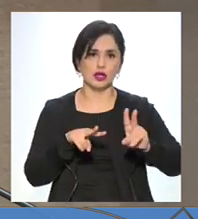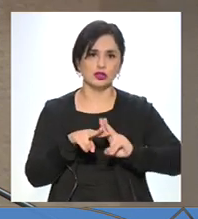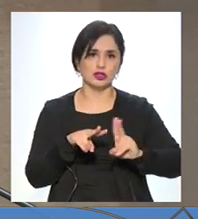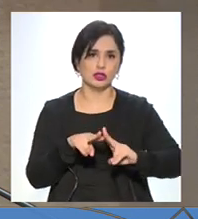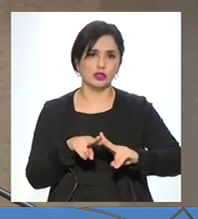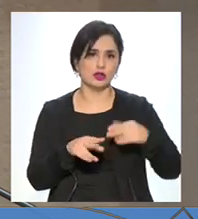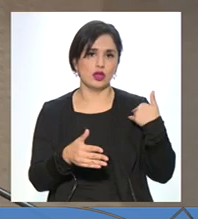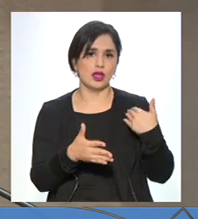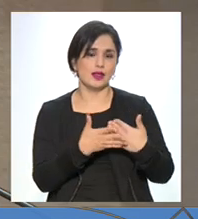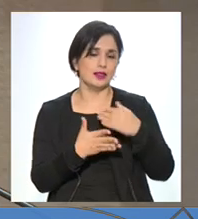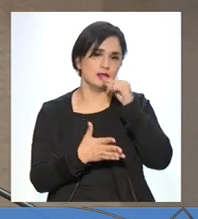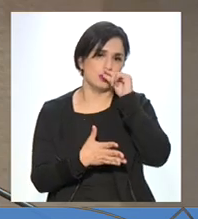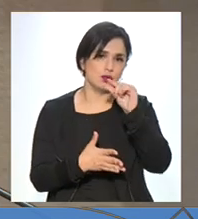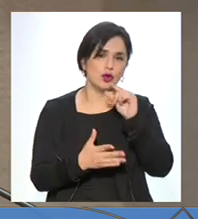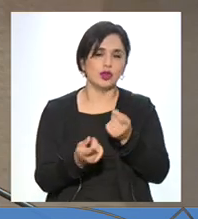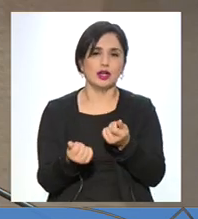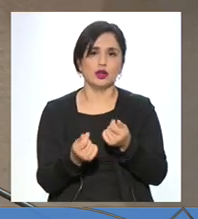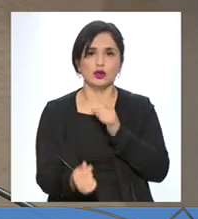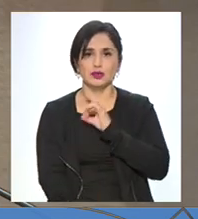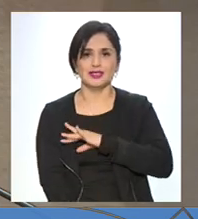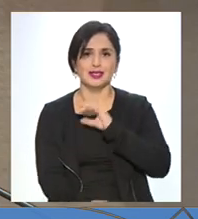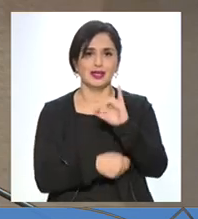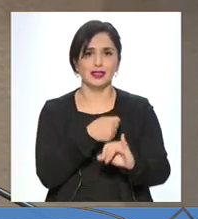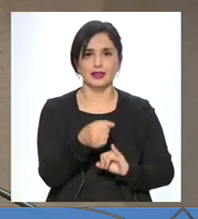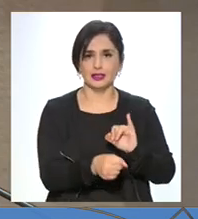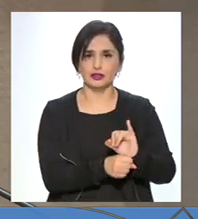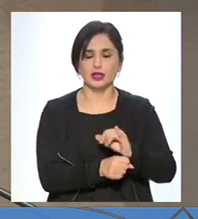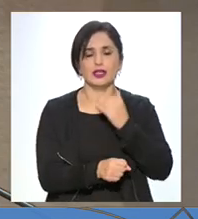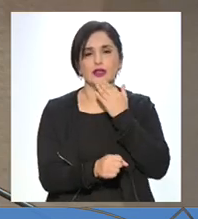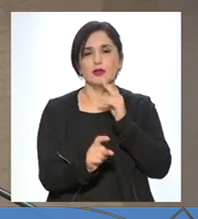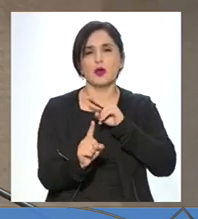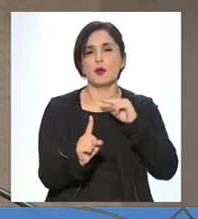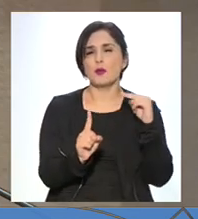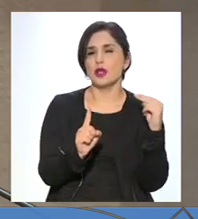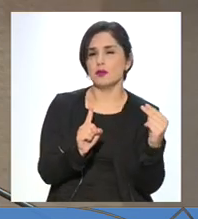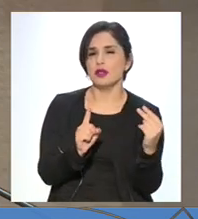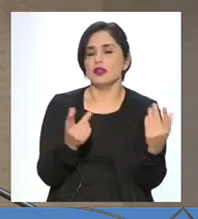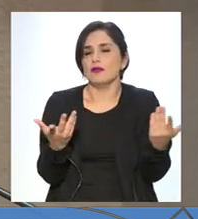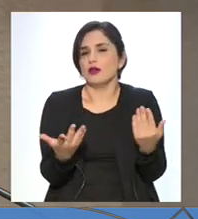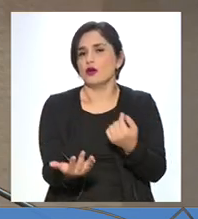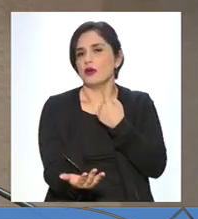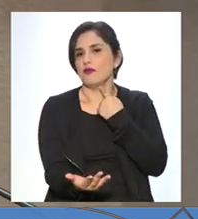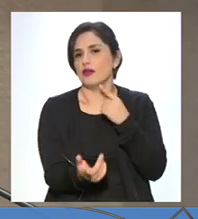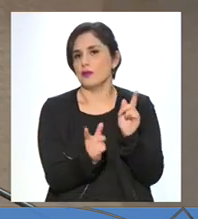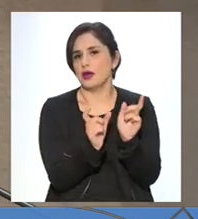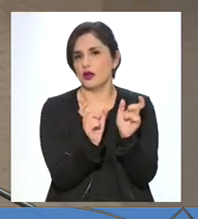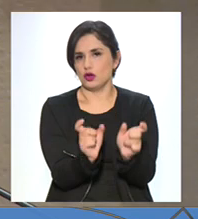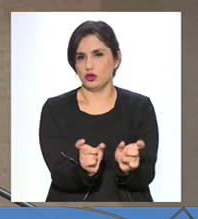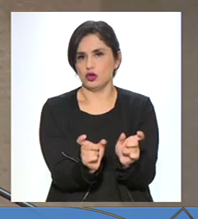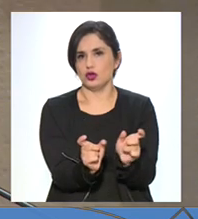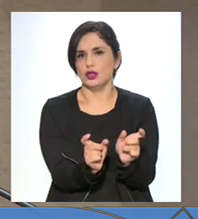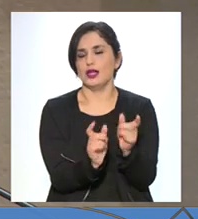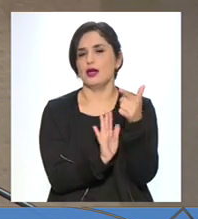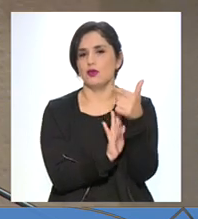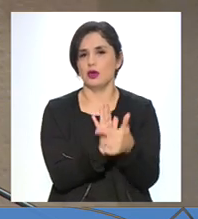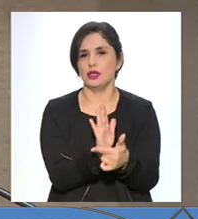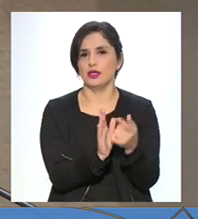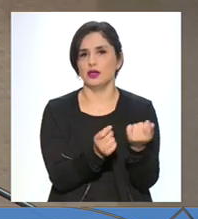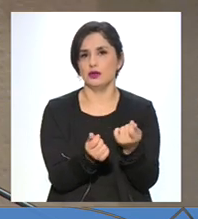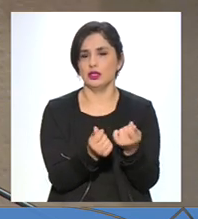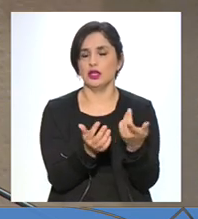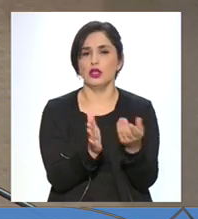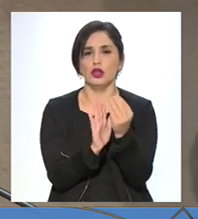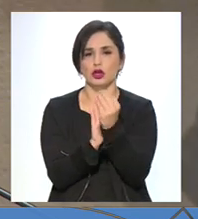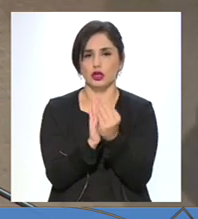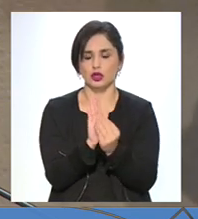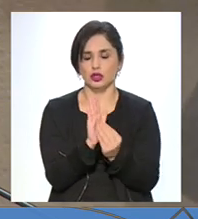recientes de la economía chilena e internacional, así como sus perspectivas e implicancias para la conducción de la política monetaria, según el contenido